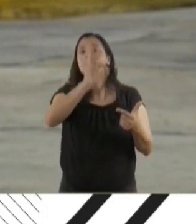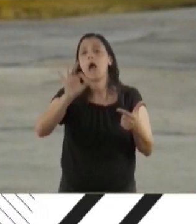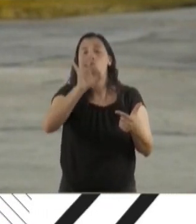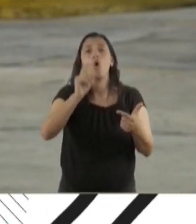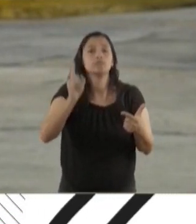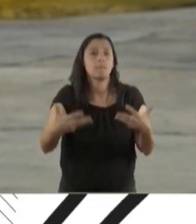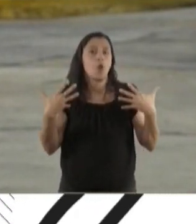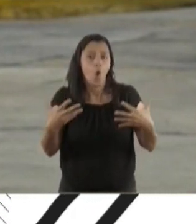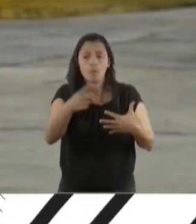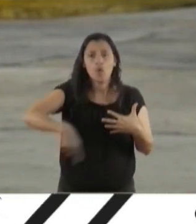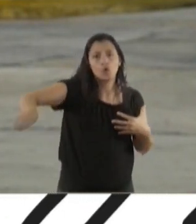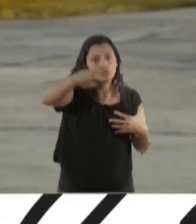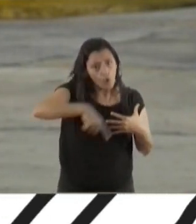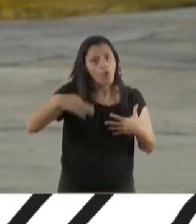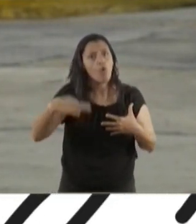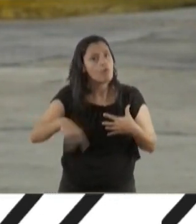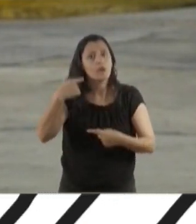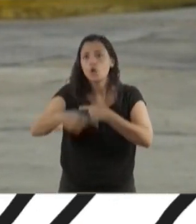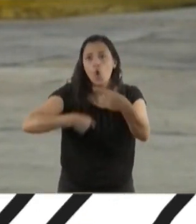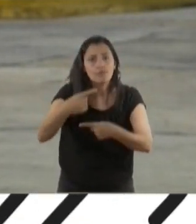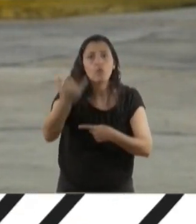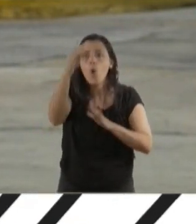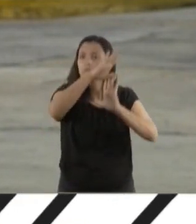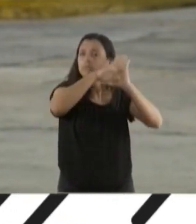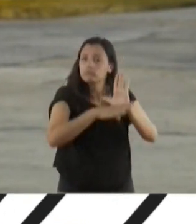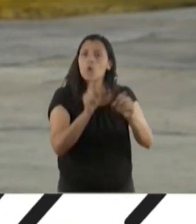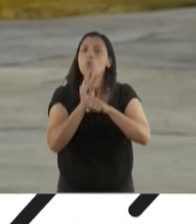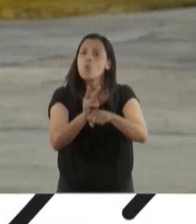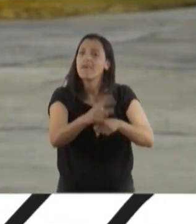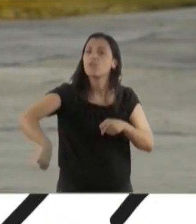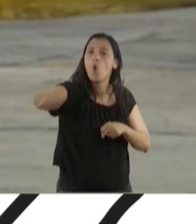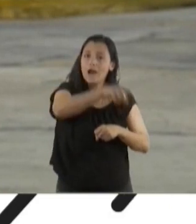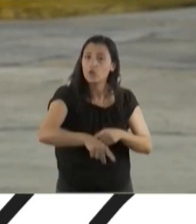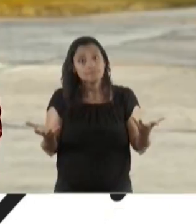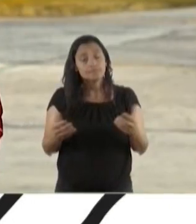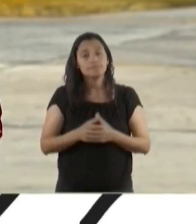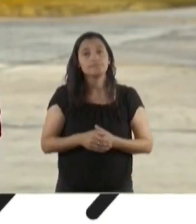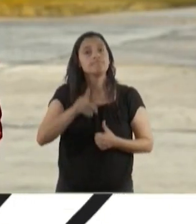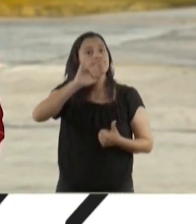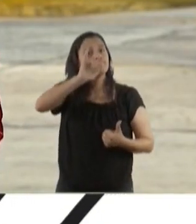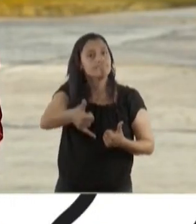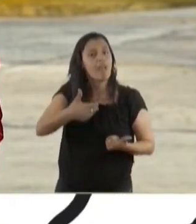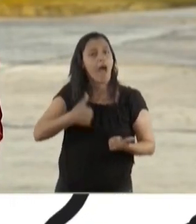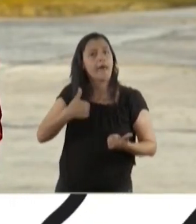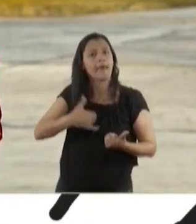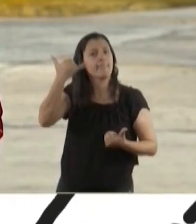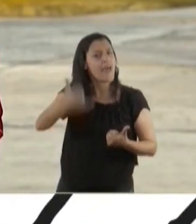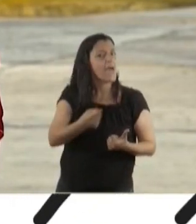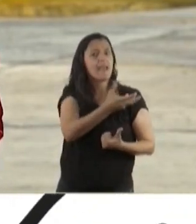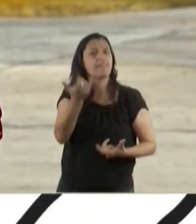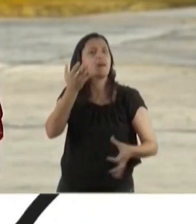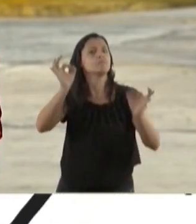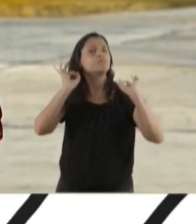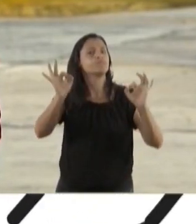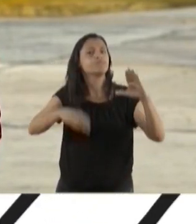supuesto seguir generando estas medidas de cuidado, sobre todo en los lugares cerrados. Argentina tiene el stock para